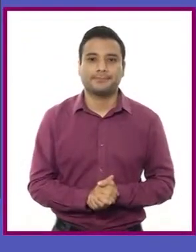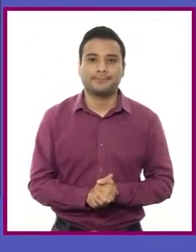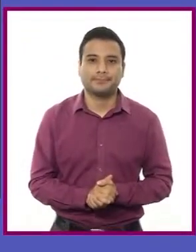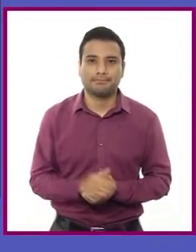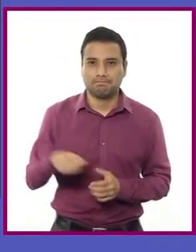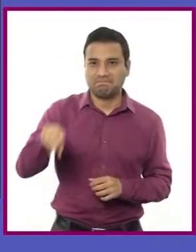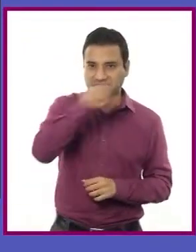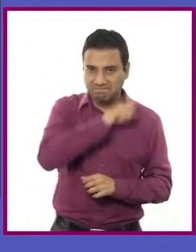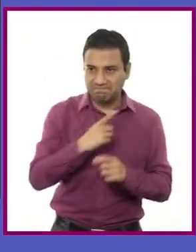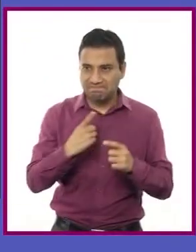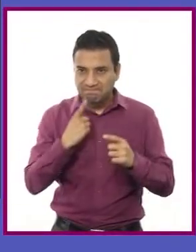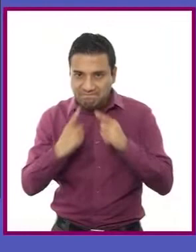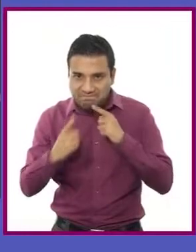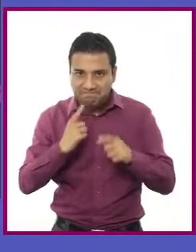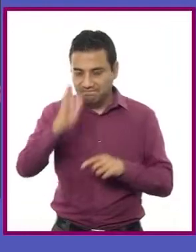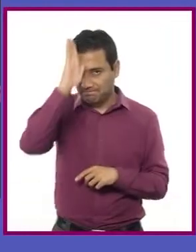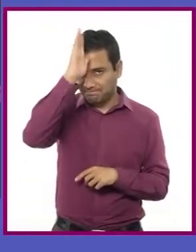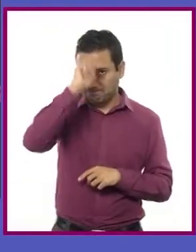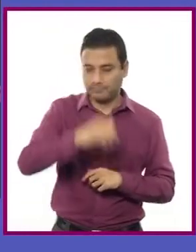consenso,